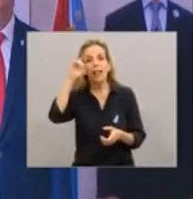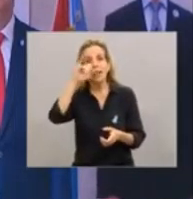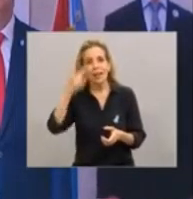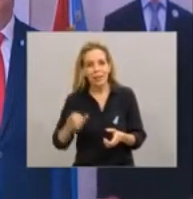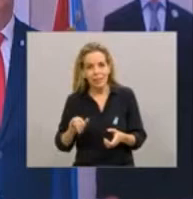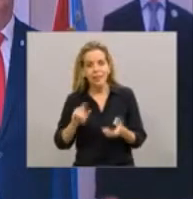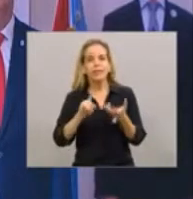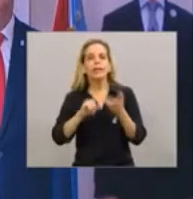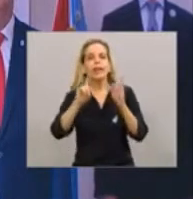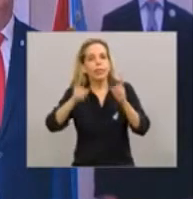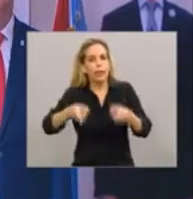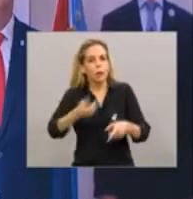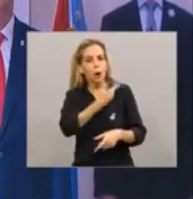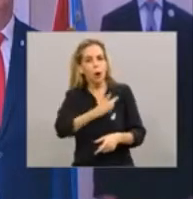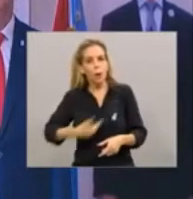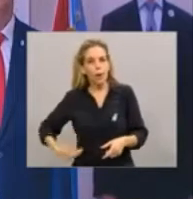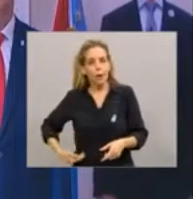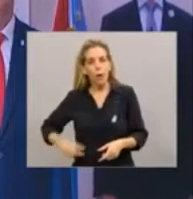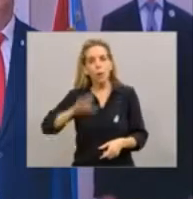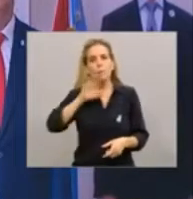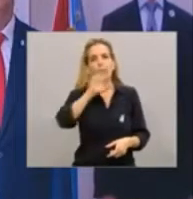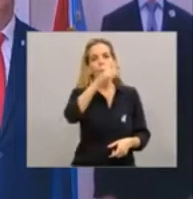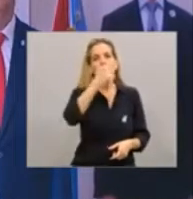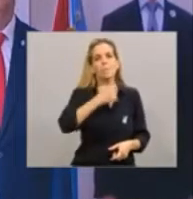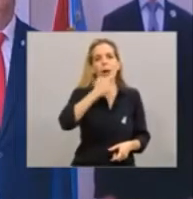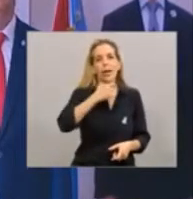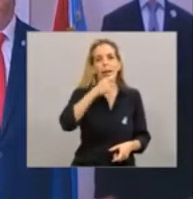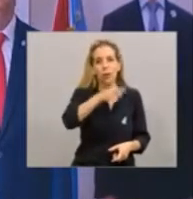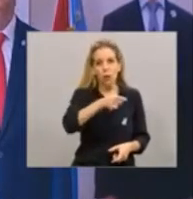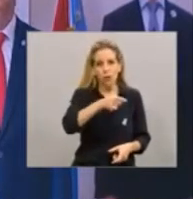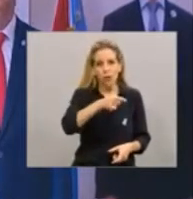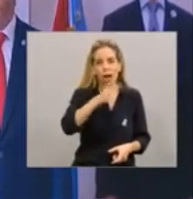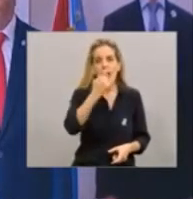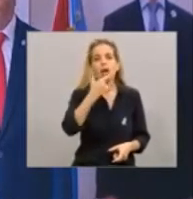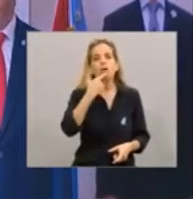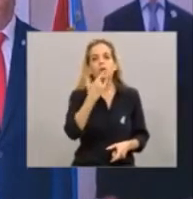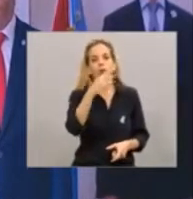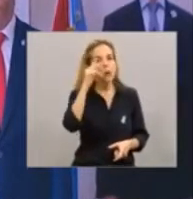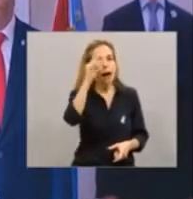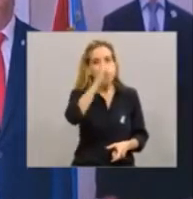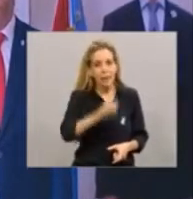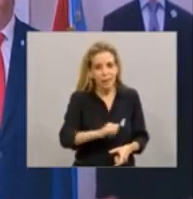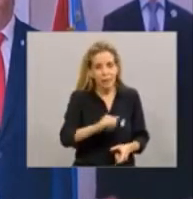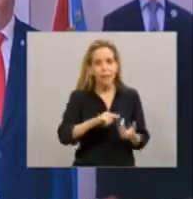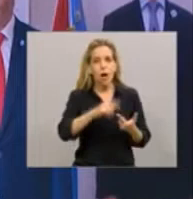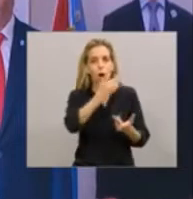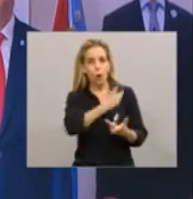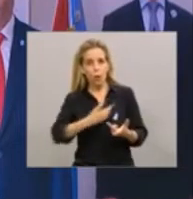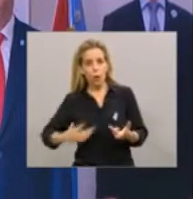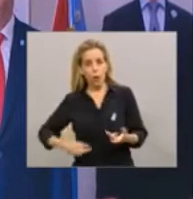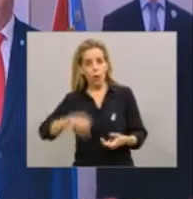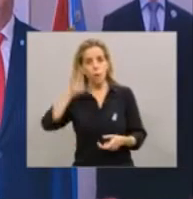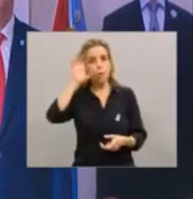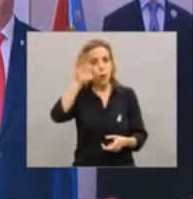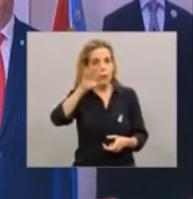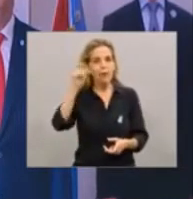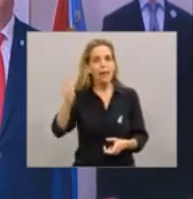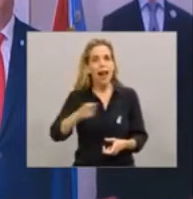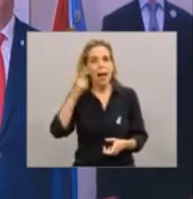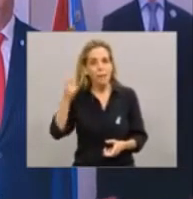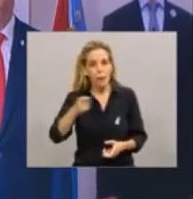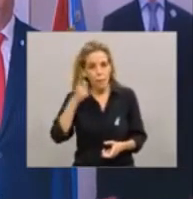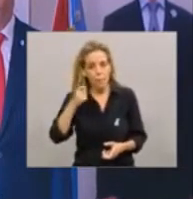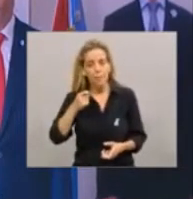está el gobernador de mendoza rodolfo suárez está el gobernador de la pampa sergio